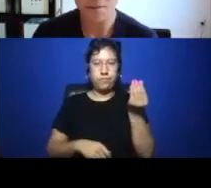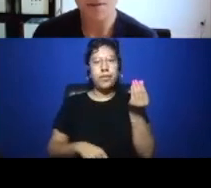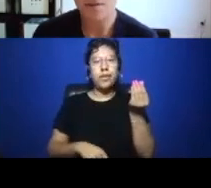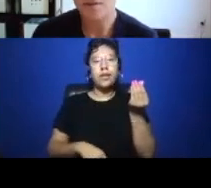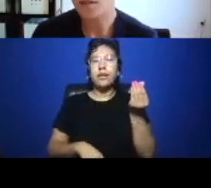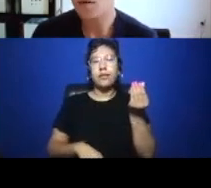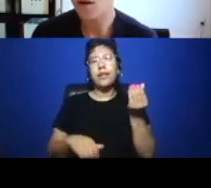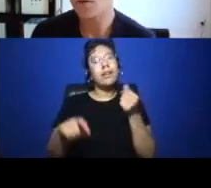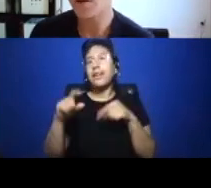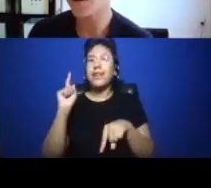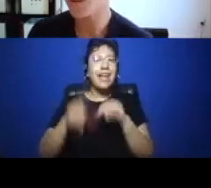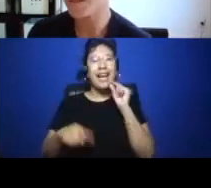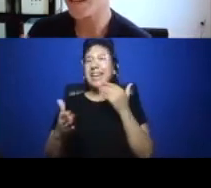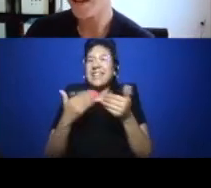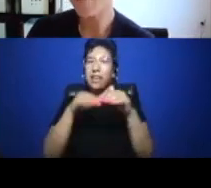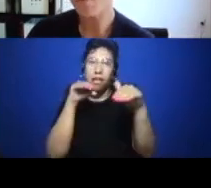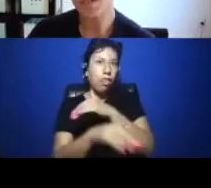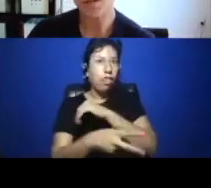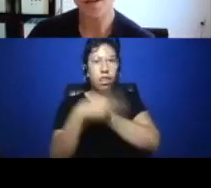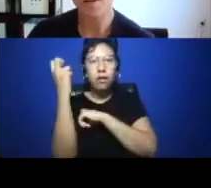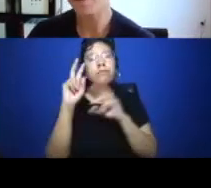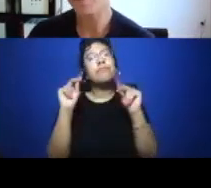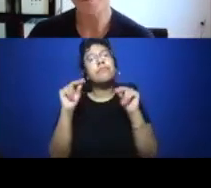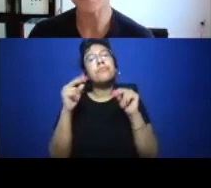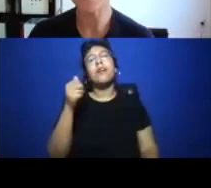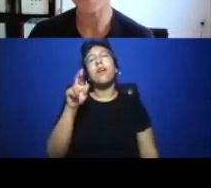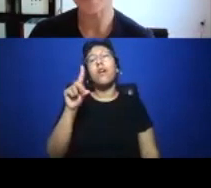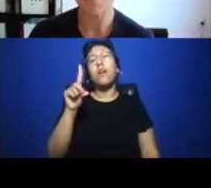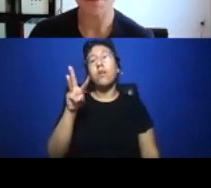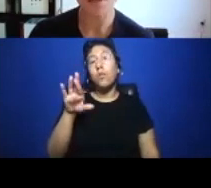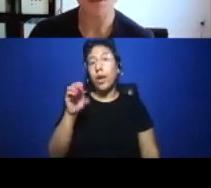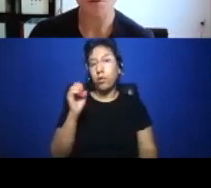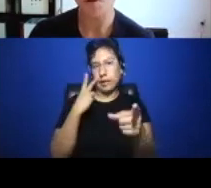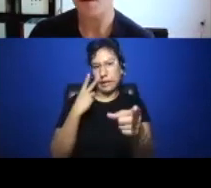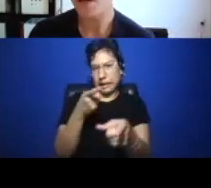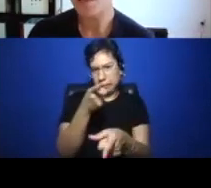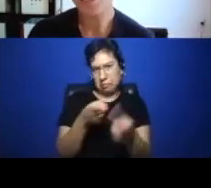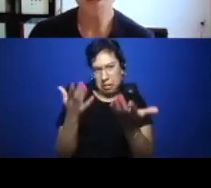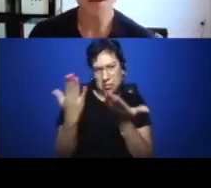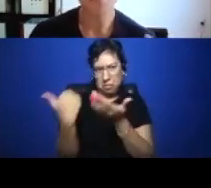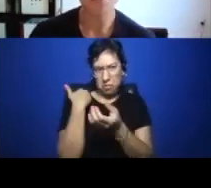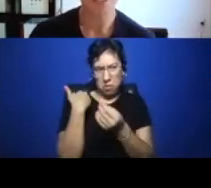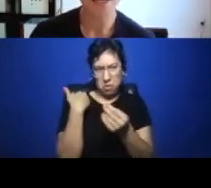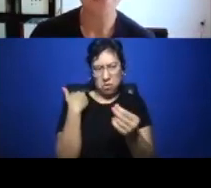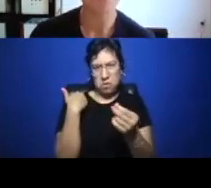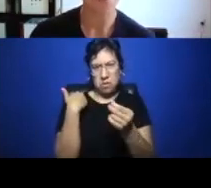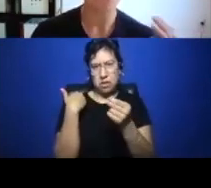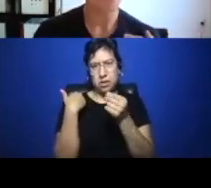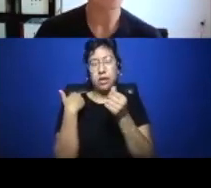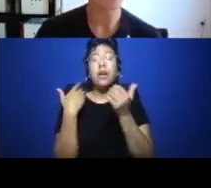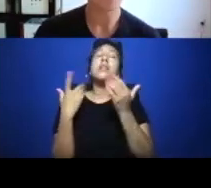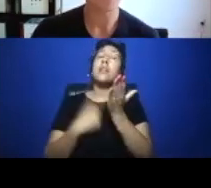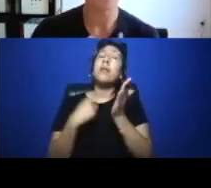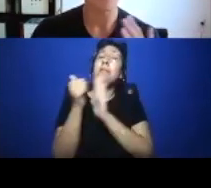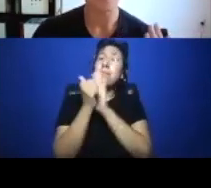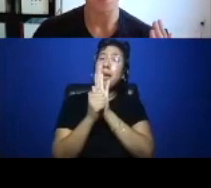y no se te puede interceptar. Así que tengo aquí, quizás han visto algunos de estos anteriormente, a veces